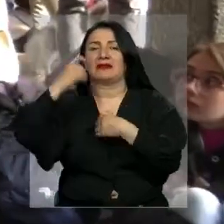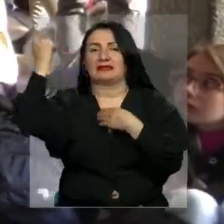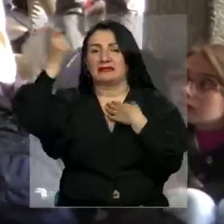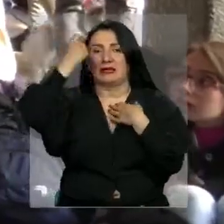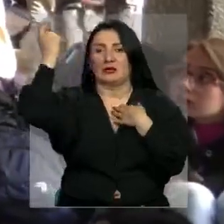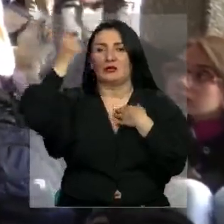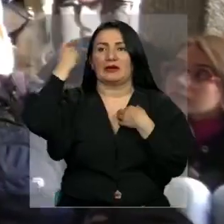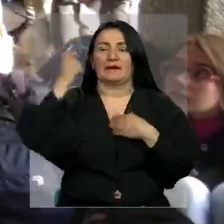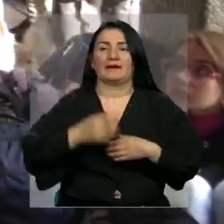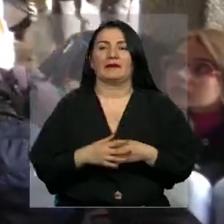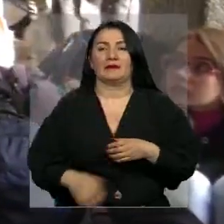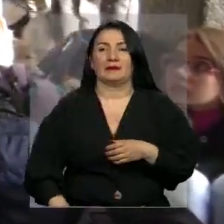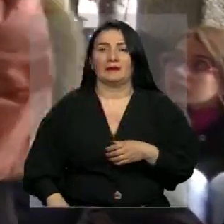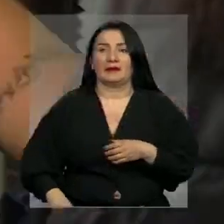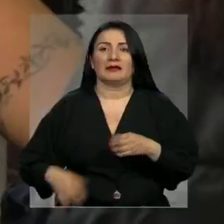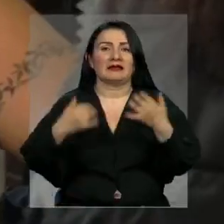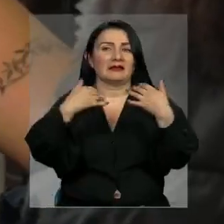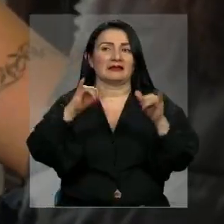orientales. Ya estoy cansada.